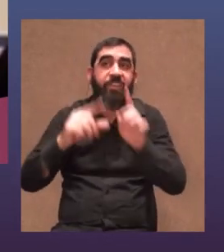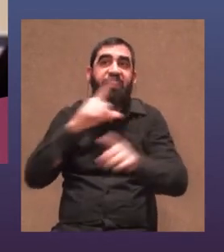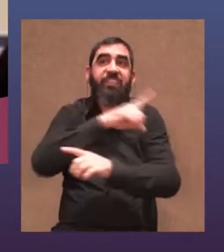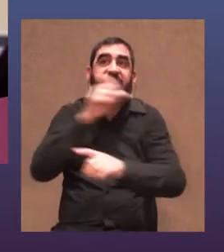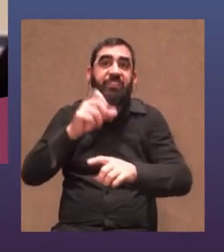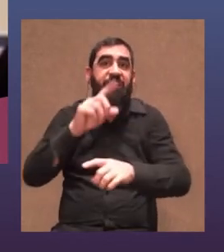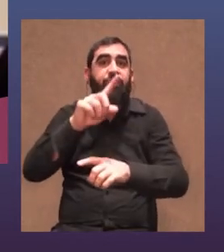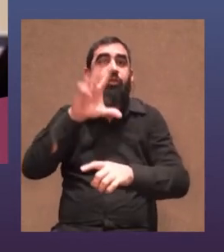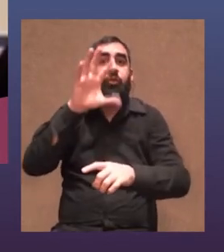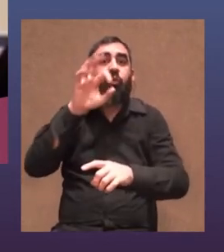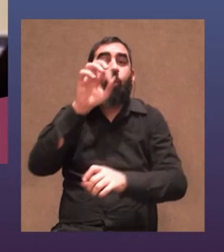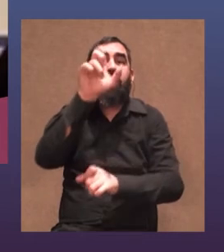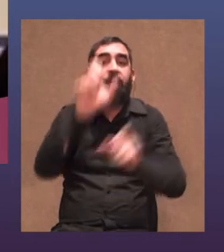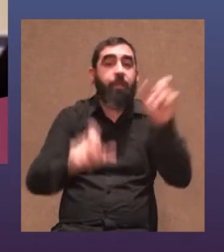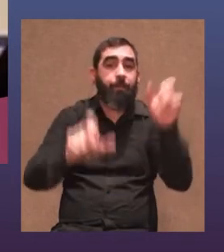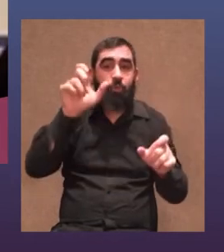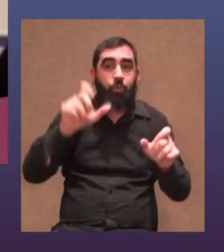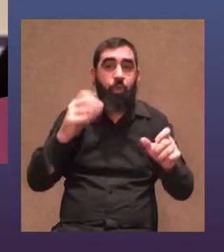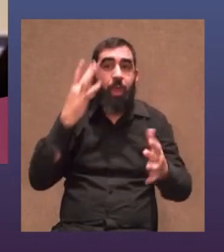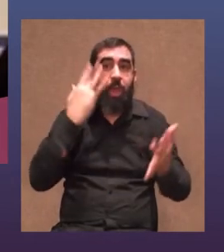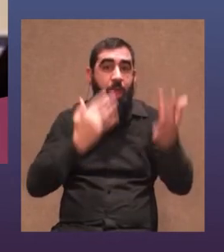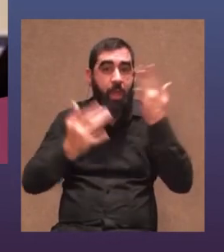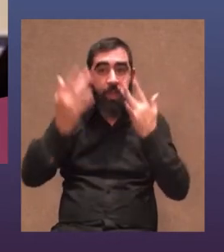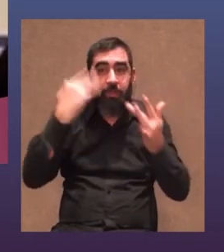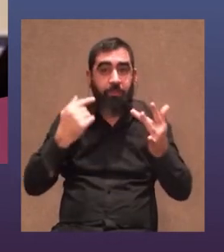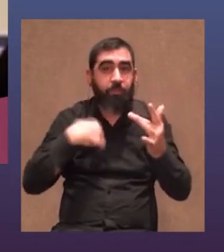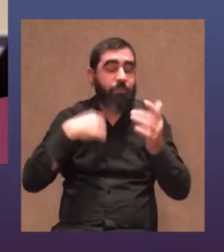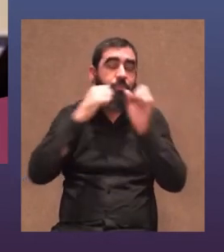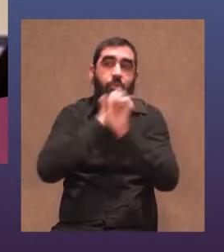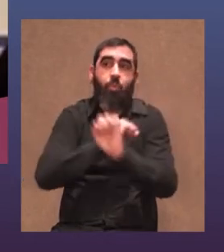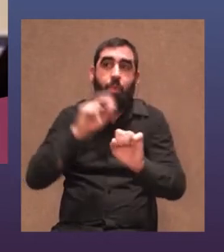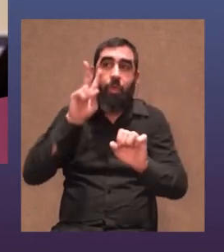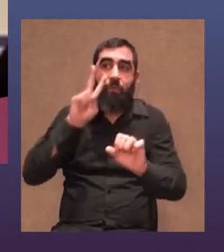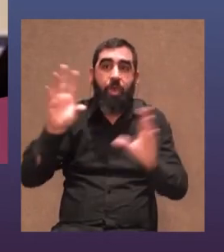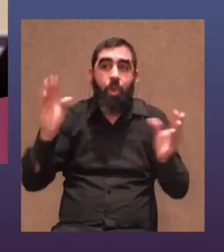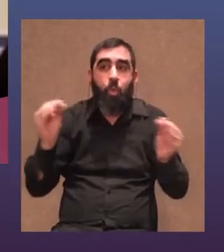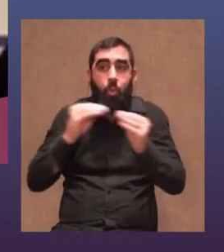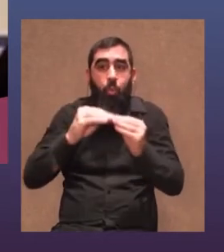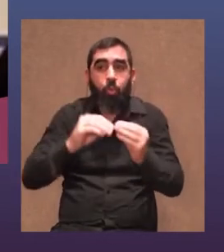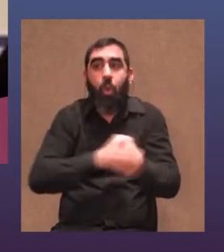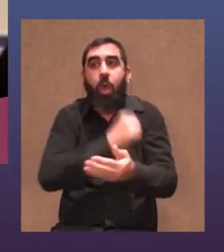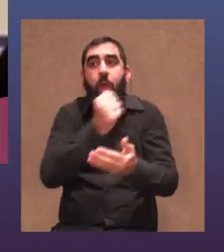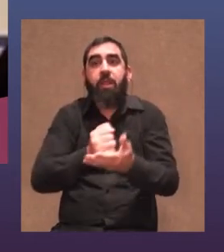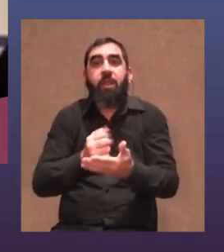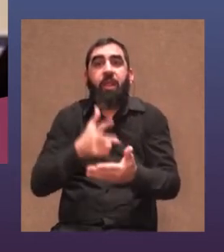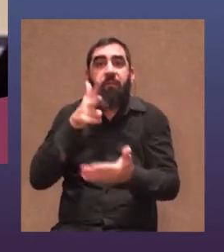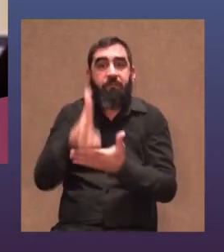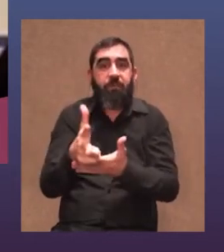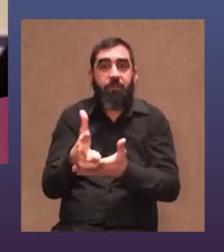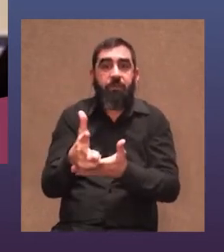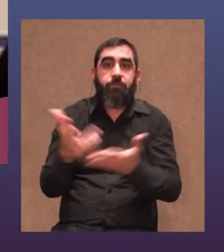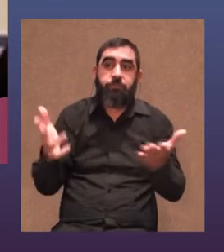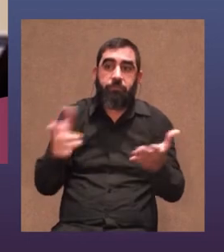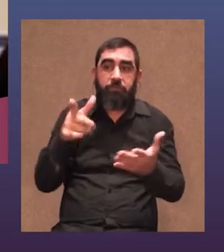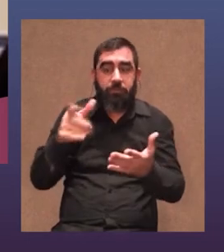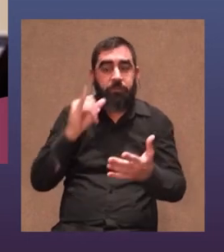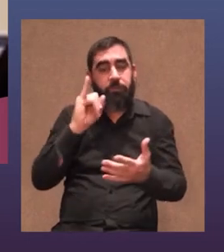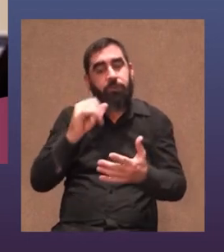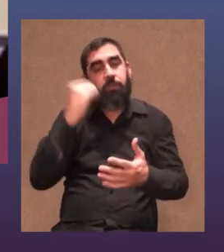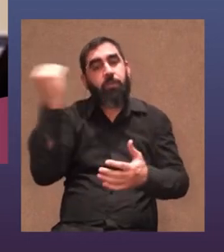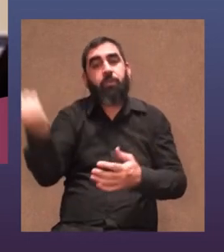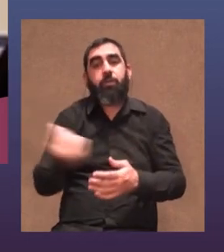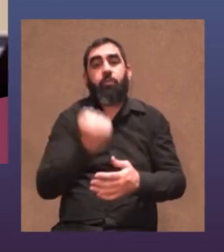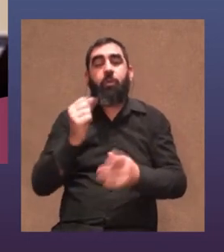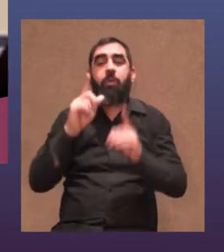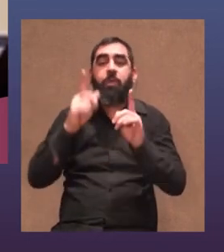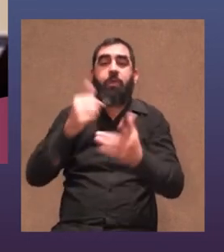hasta 150 personas de personal, siendo que no los voy a poder volver a ver todos juntos no sé hasta cuándo. Sí, es importante y tiene que